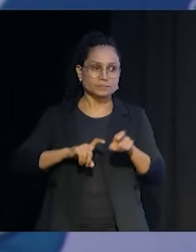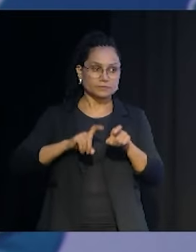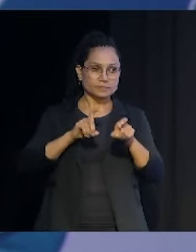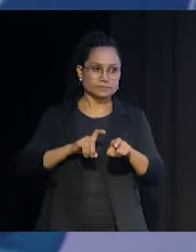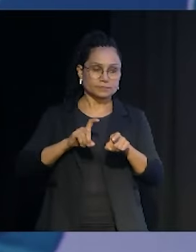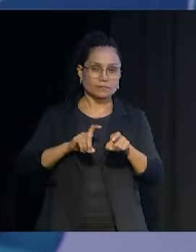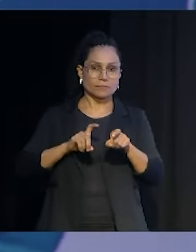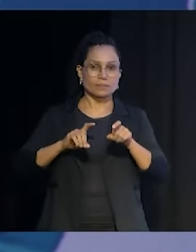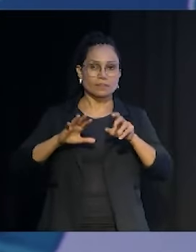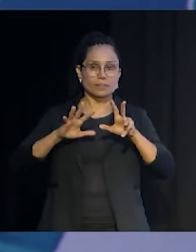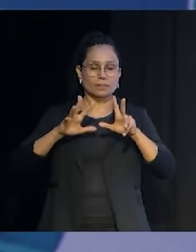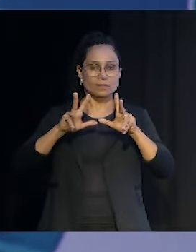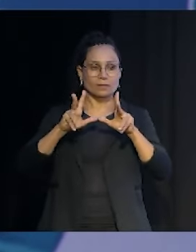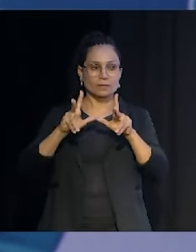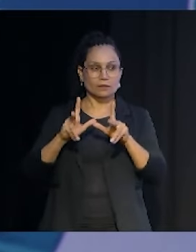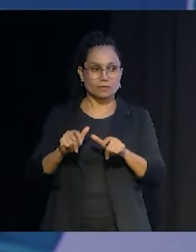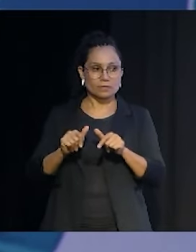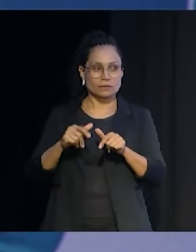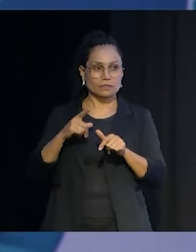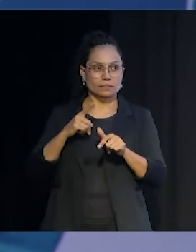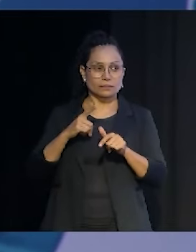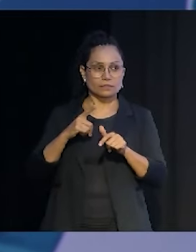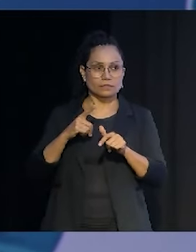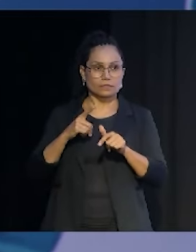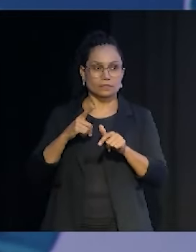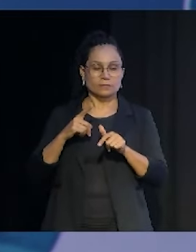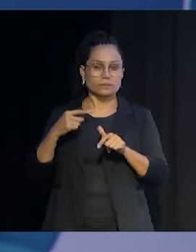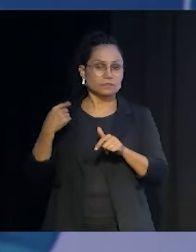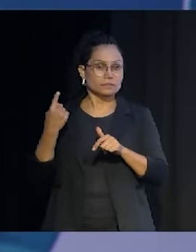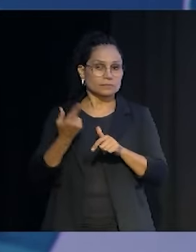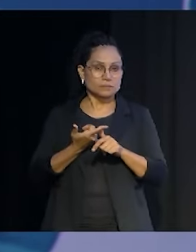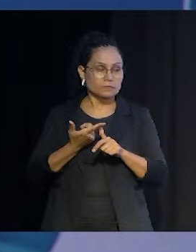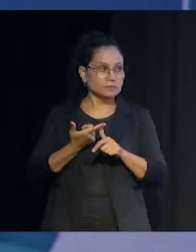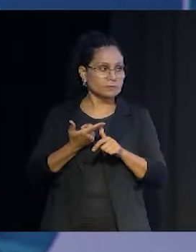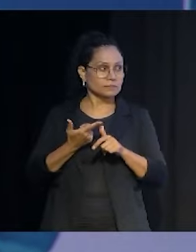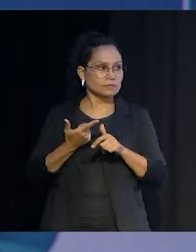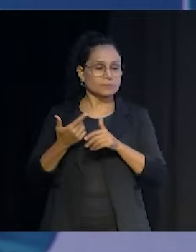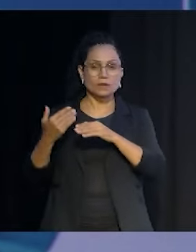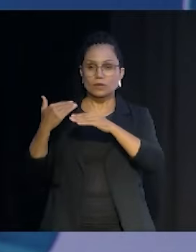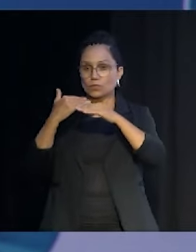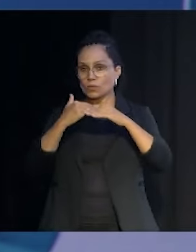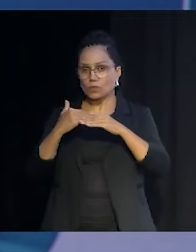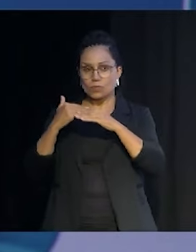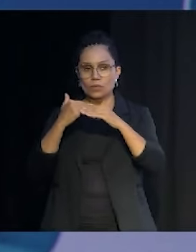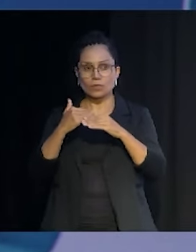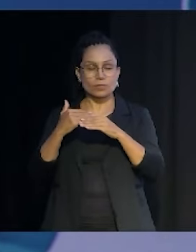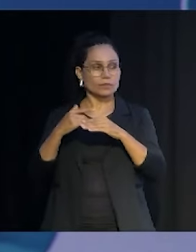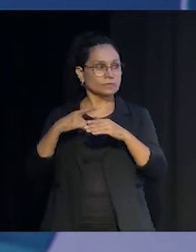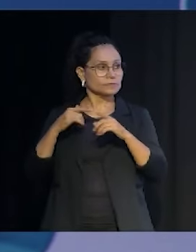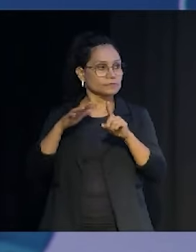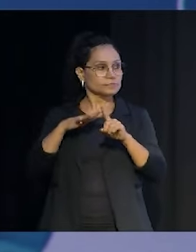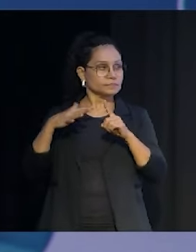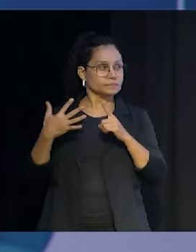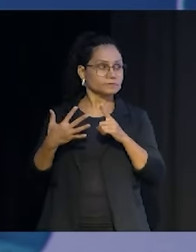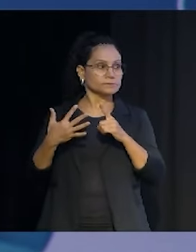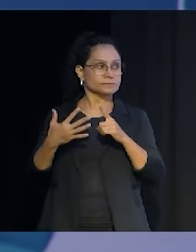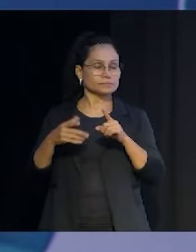sin la ciudad. Entonces el urbano y el rural son unidísimos, son pedazos complementares.